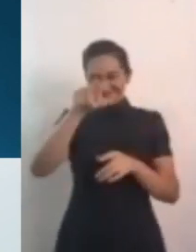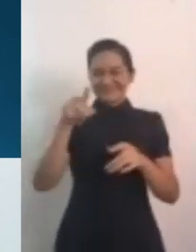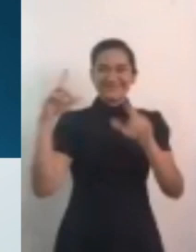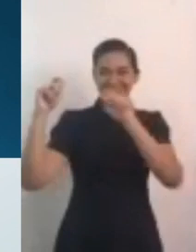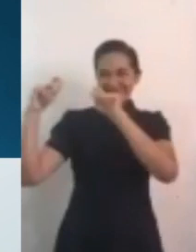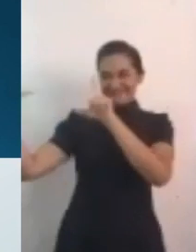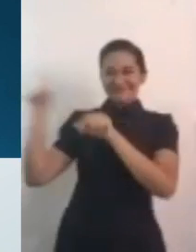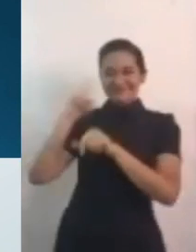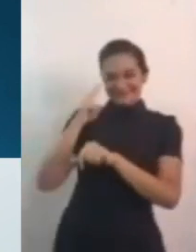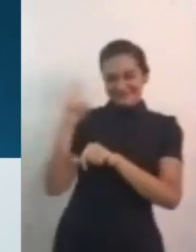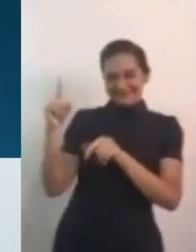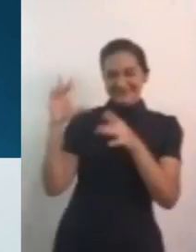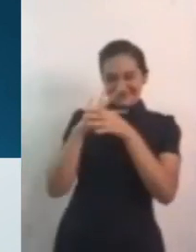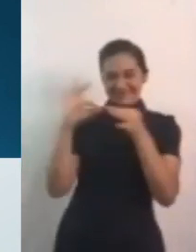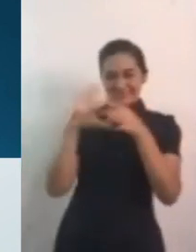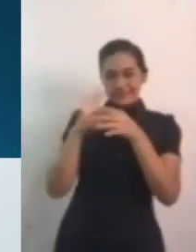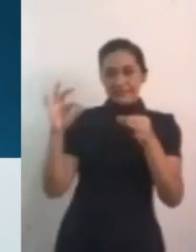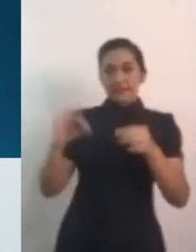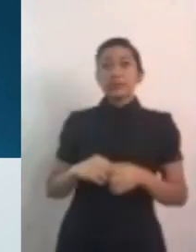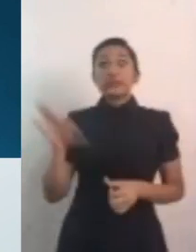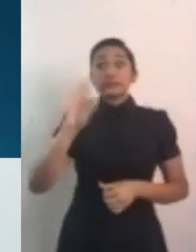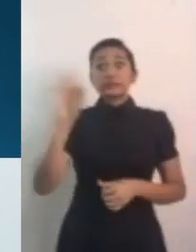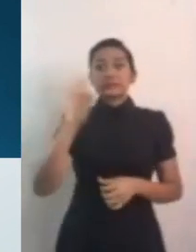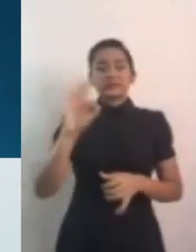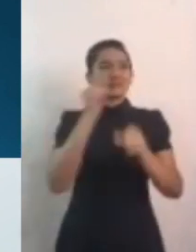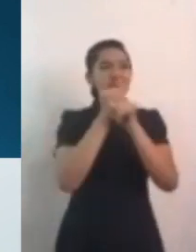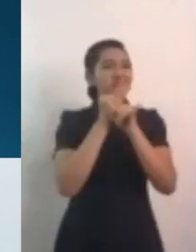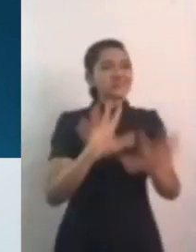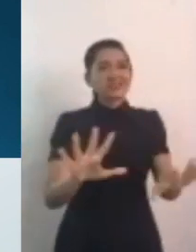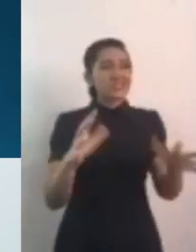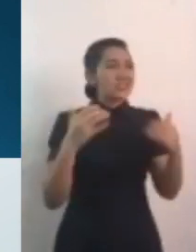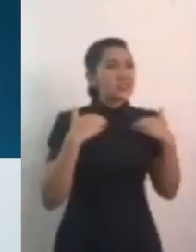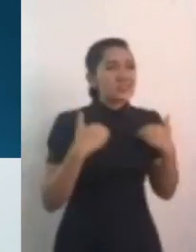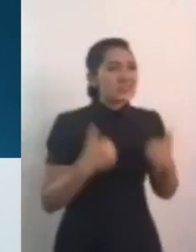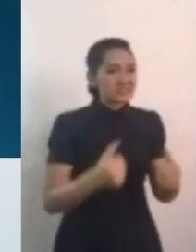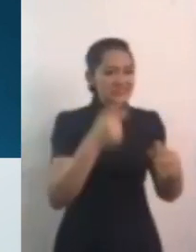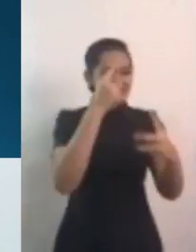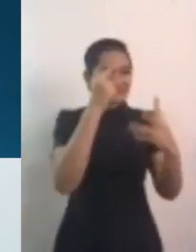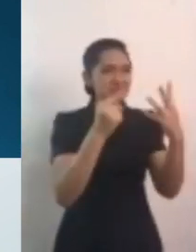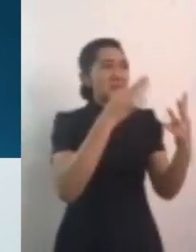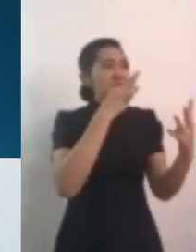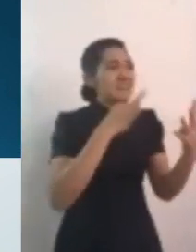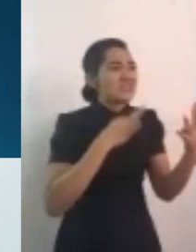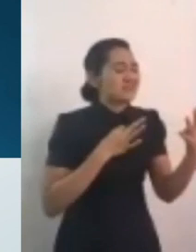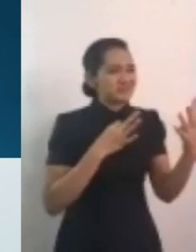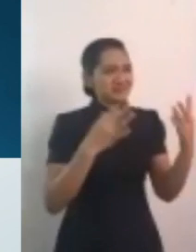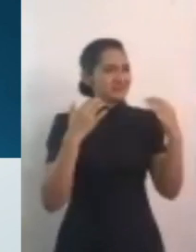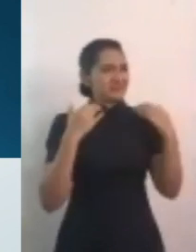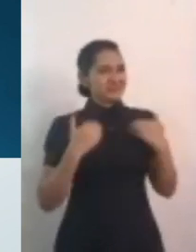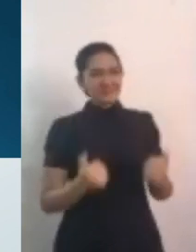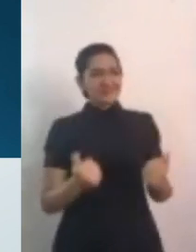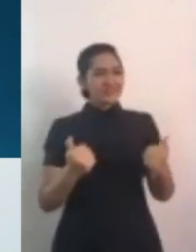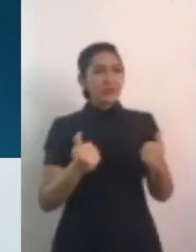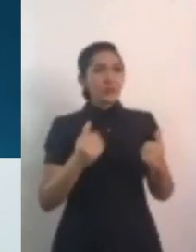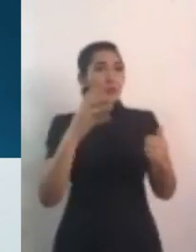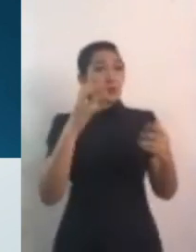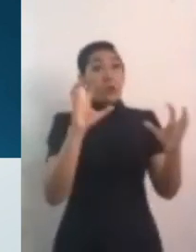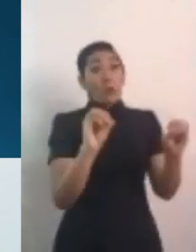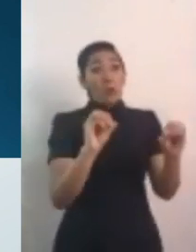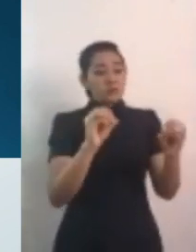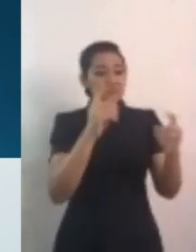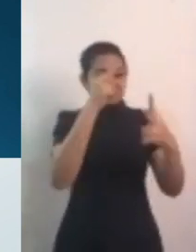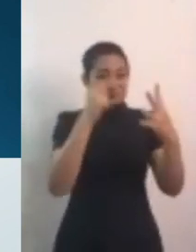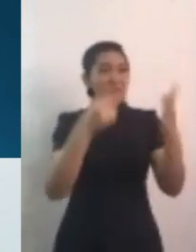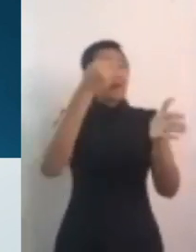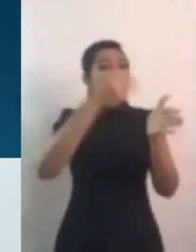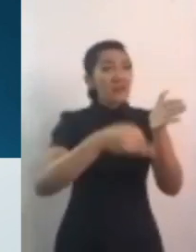tenemos información poco clara, información incompleta, y las personas, si se ponen a ver la televisión o